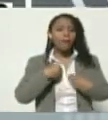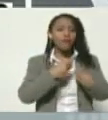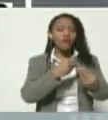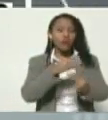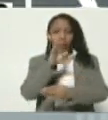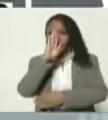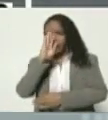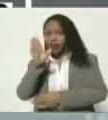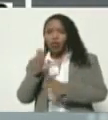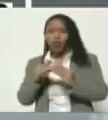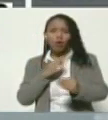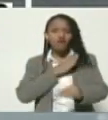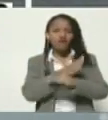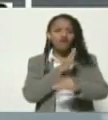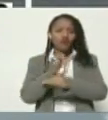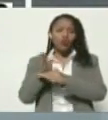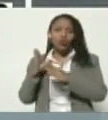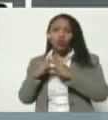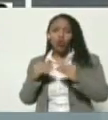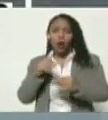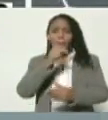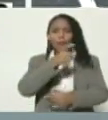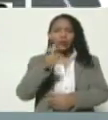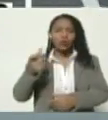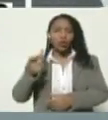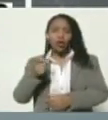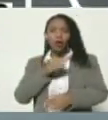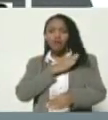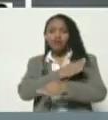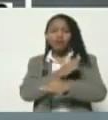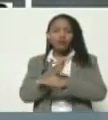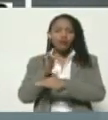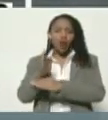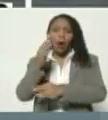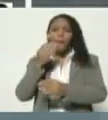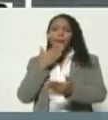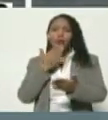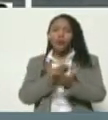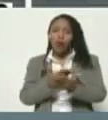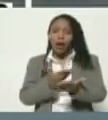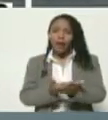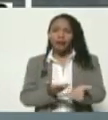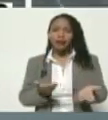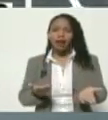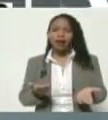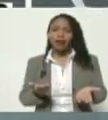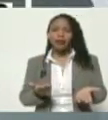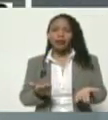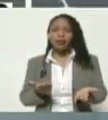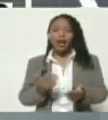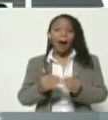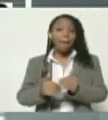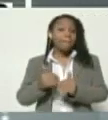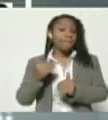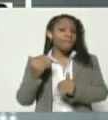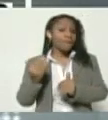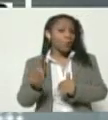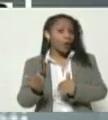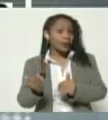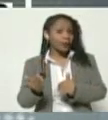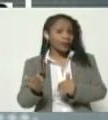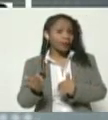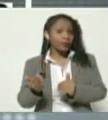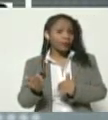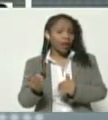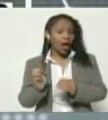donde vayan todos los candidatos y candidatas con propuestas. Bueno, y después,